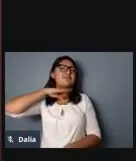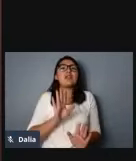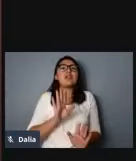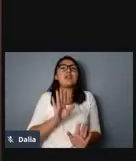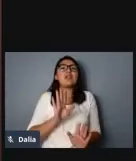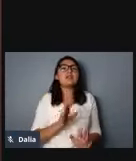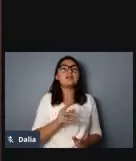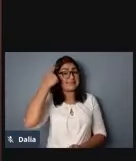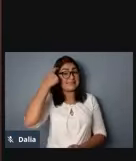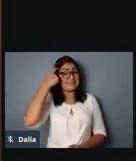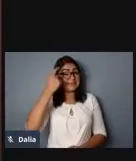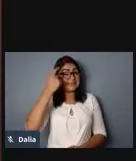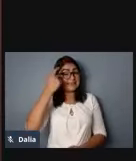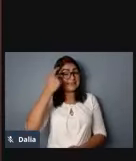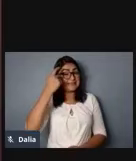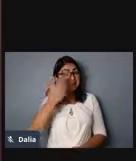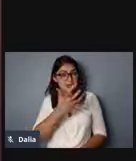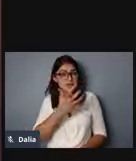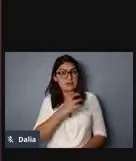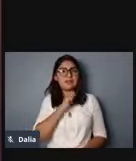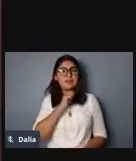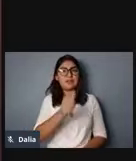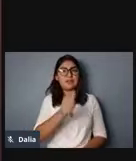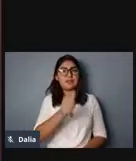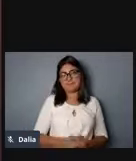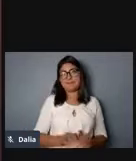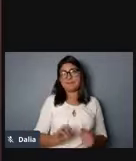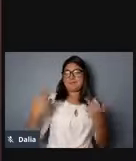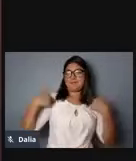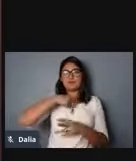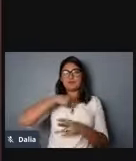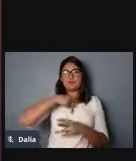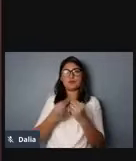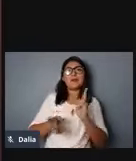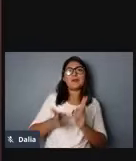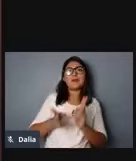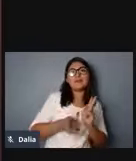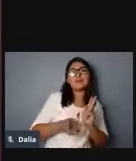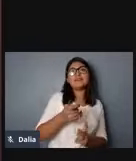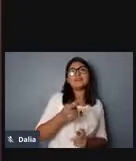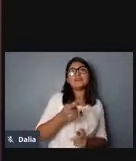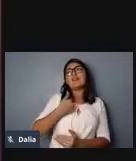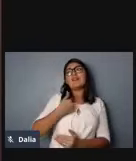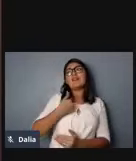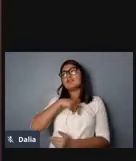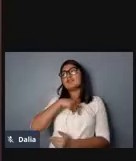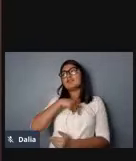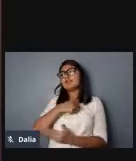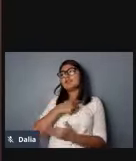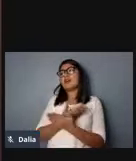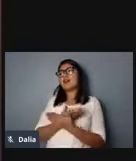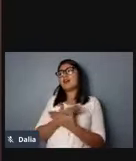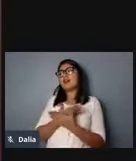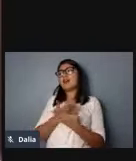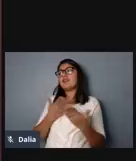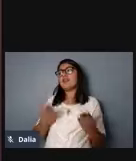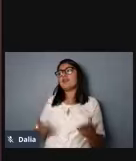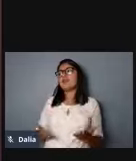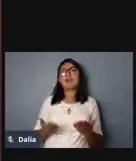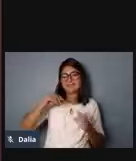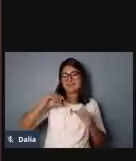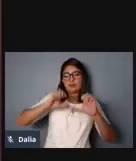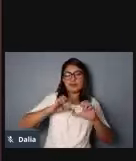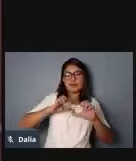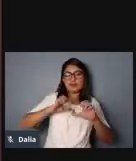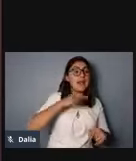que ahora no solo vamos a cuidar el suéter, la lapicera, ¿no? Ahora también el cubrebocas, ¿no? Que la mamá ya va a venir y, oye,